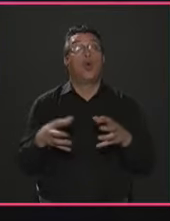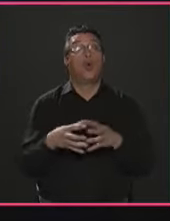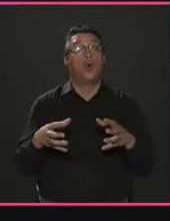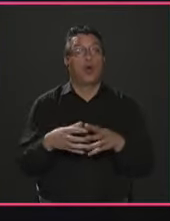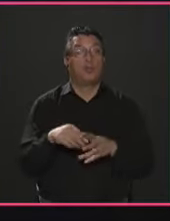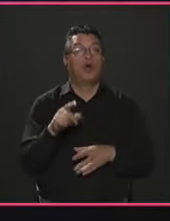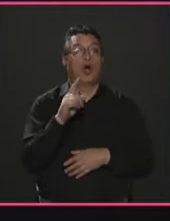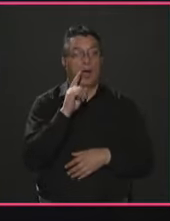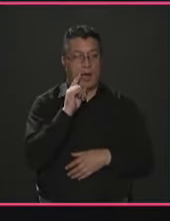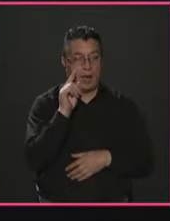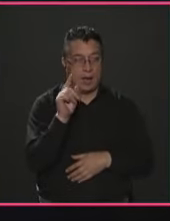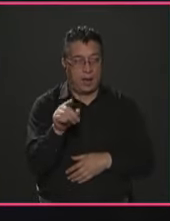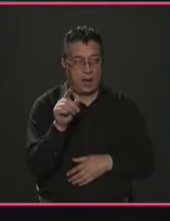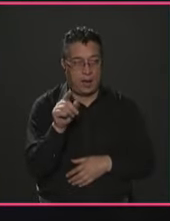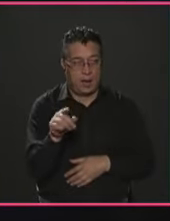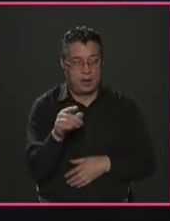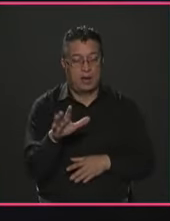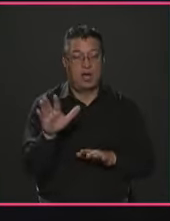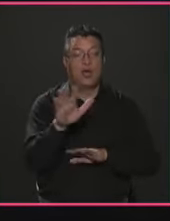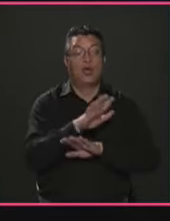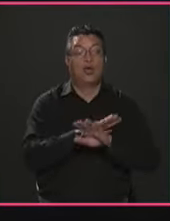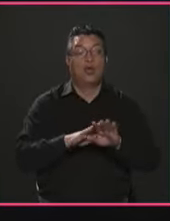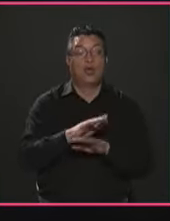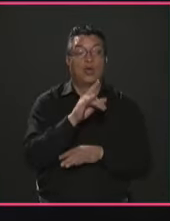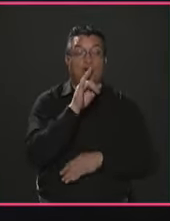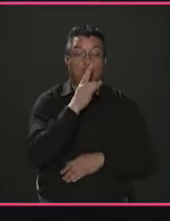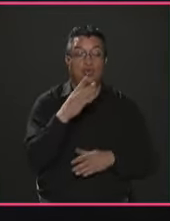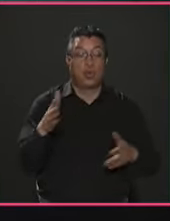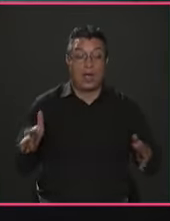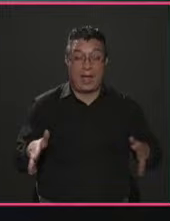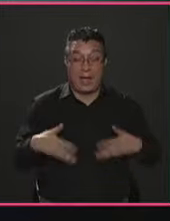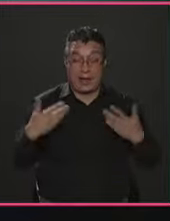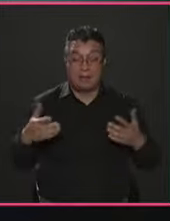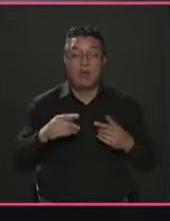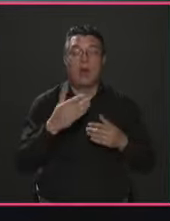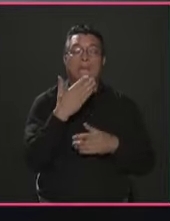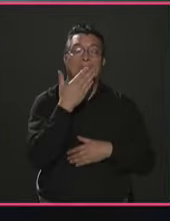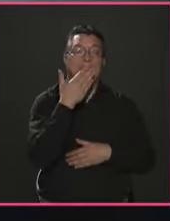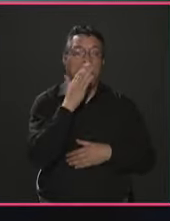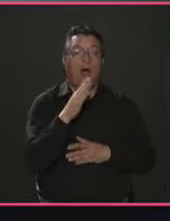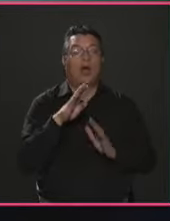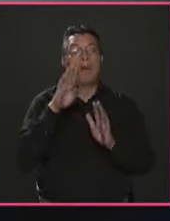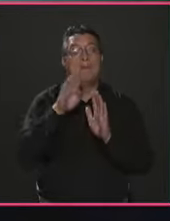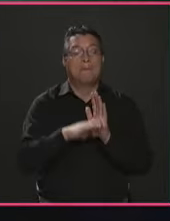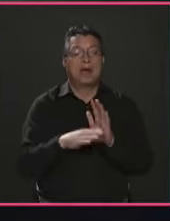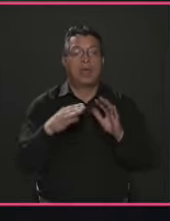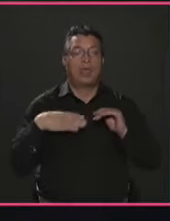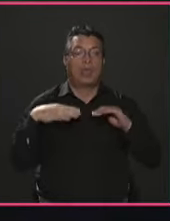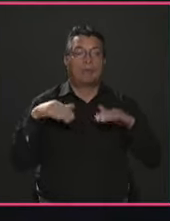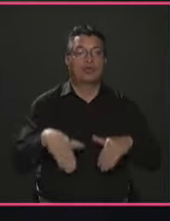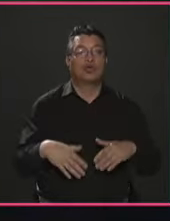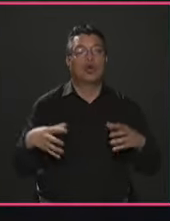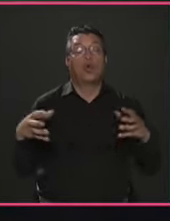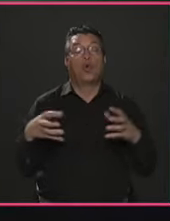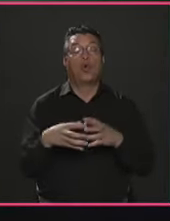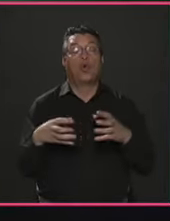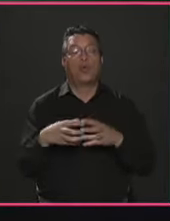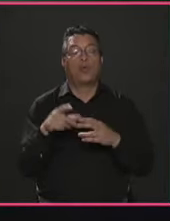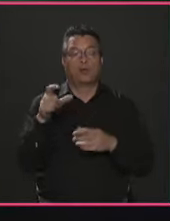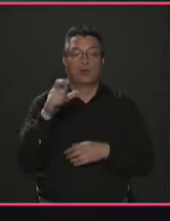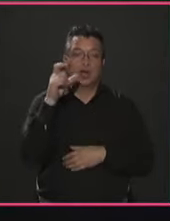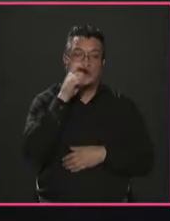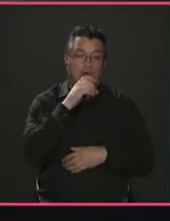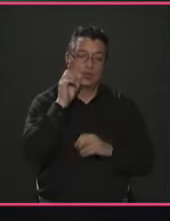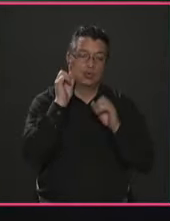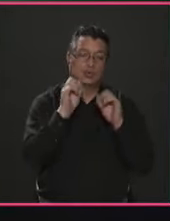estado en el cuida tu ánimo estaba mejor y tenía menos depresión que el grupo que tenía sus clases